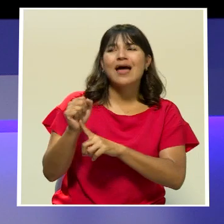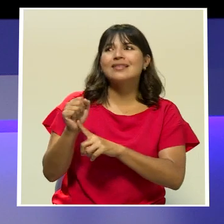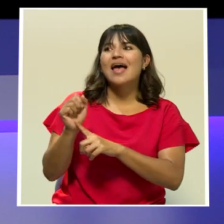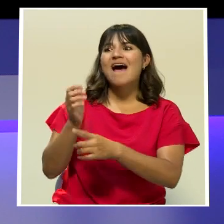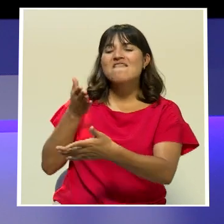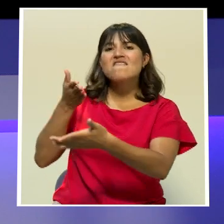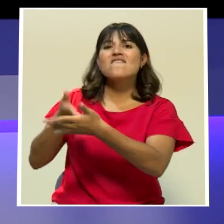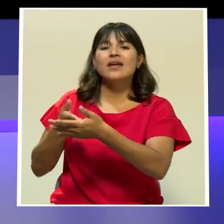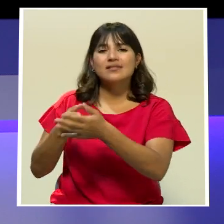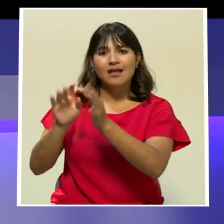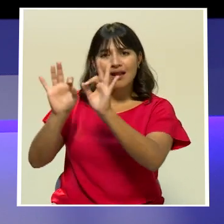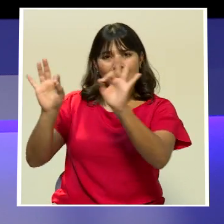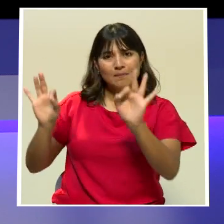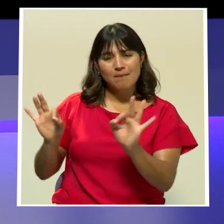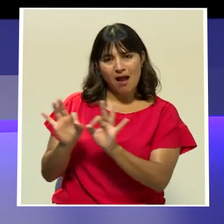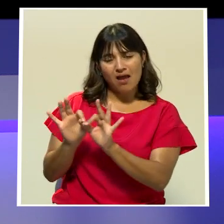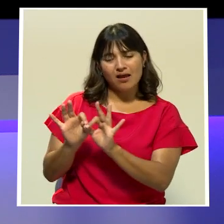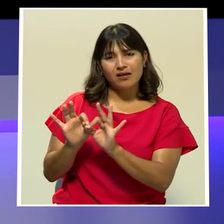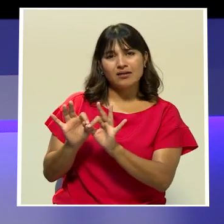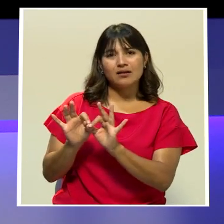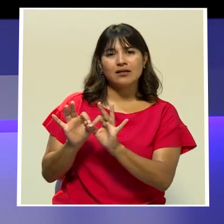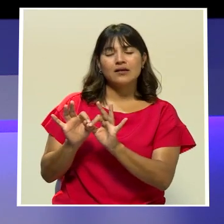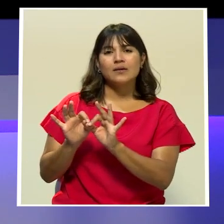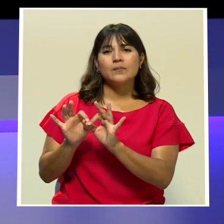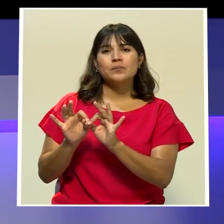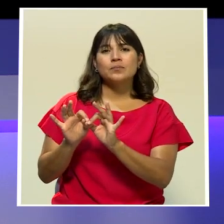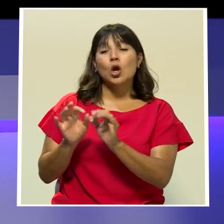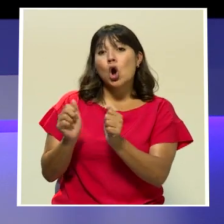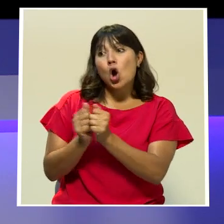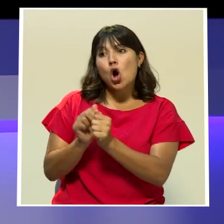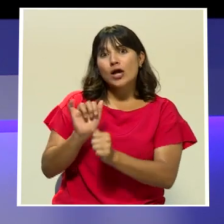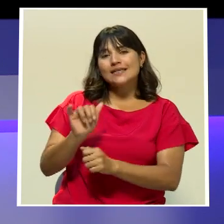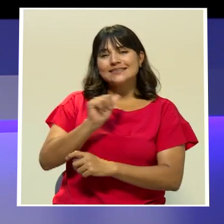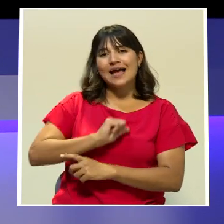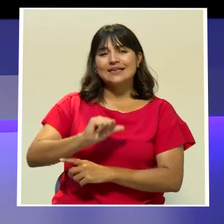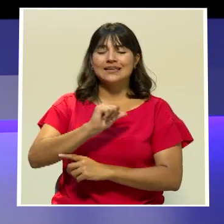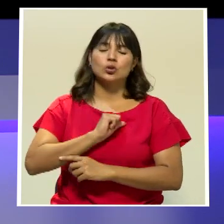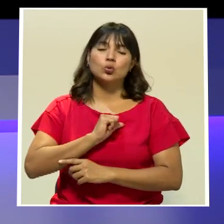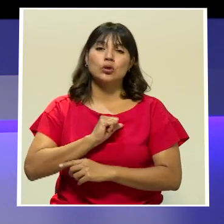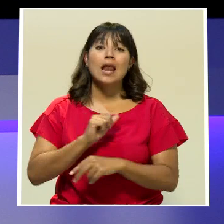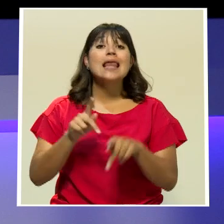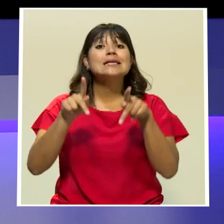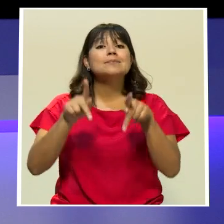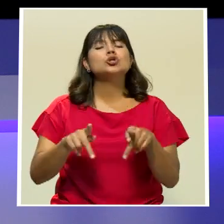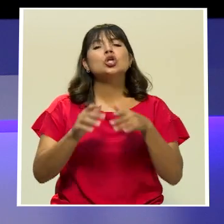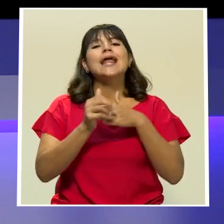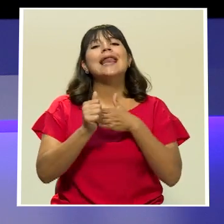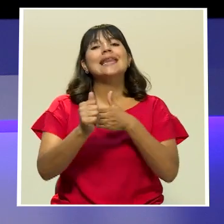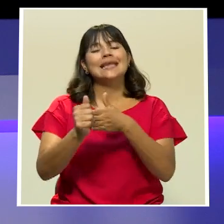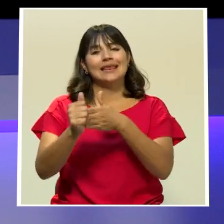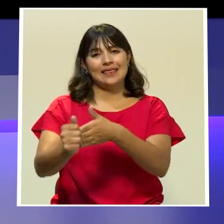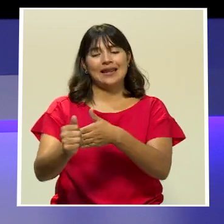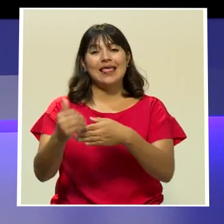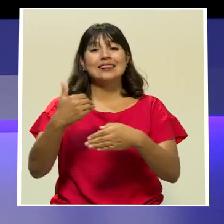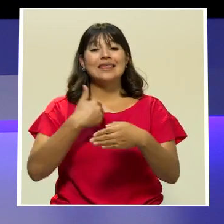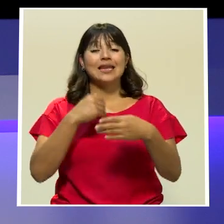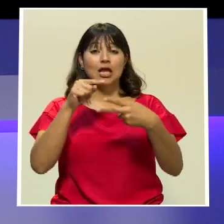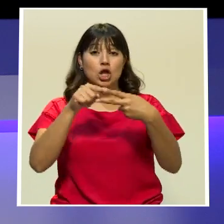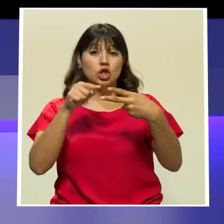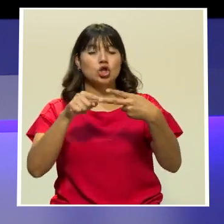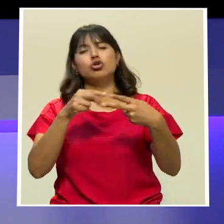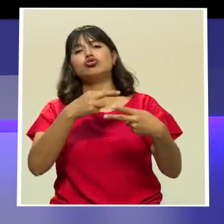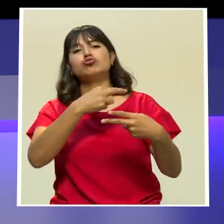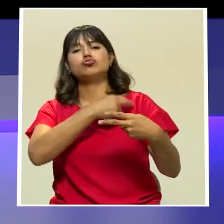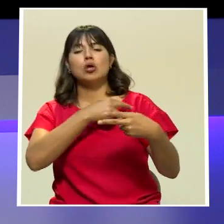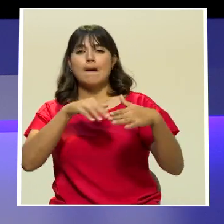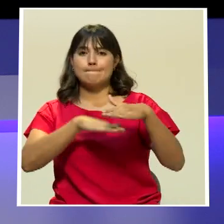siguiendo, porque los liderazgos tienen dos funciones básicas que se ven después en